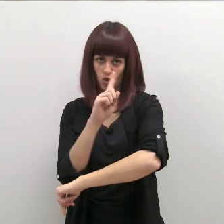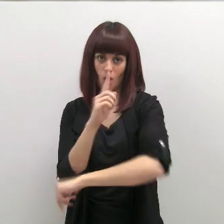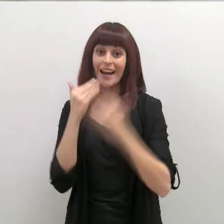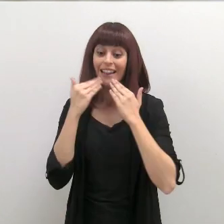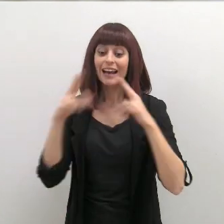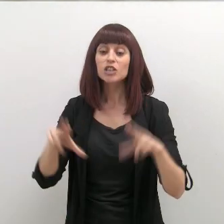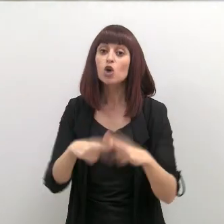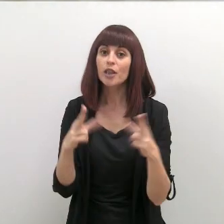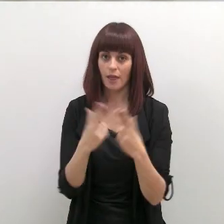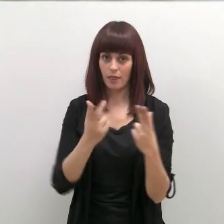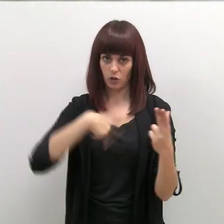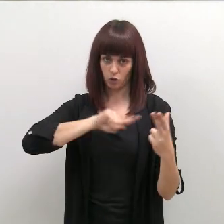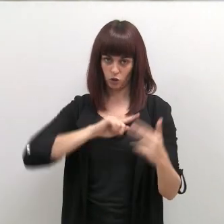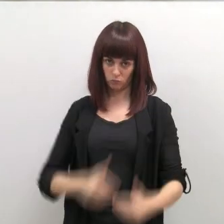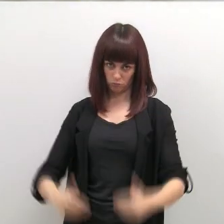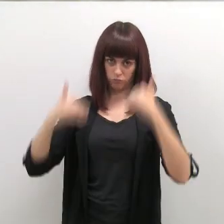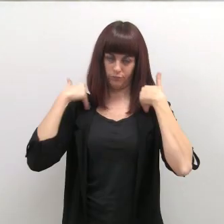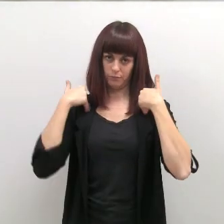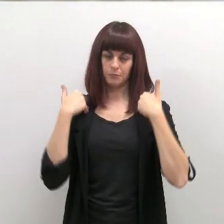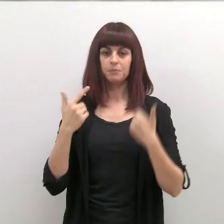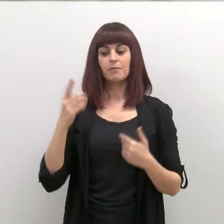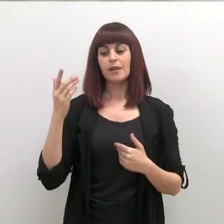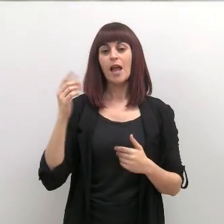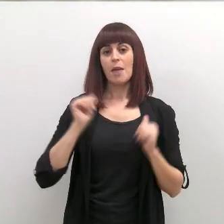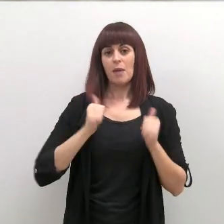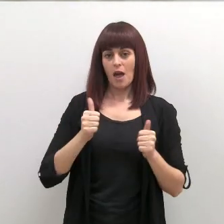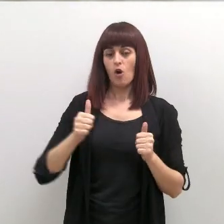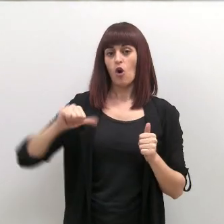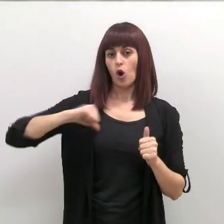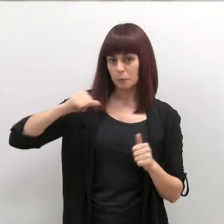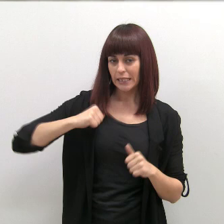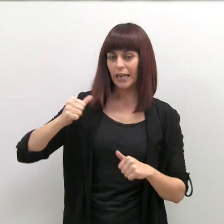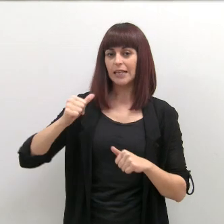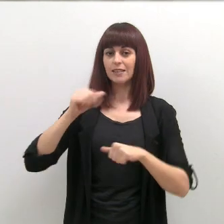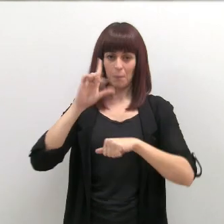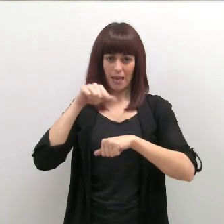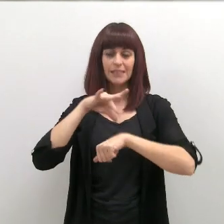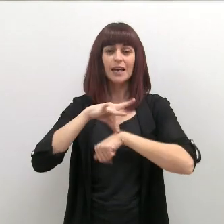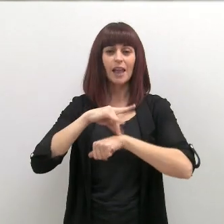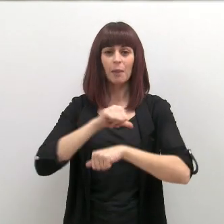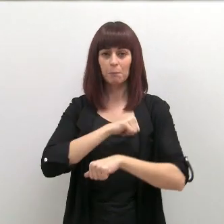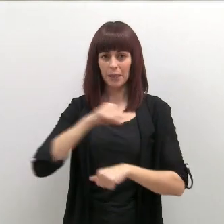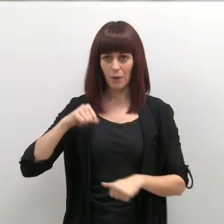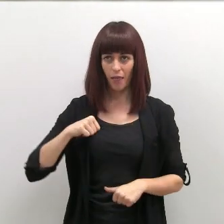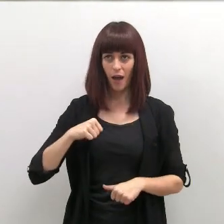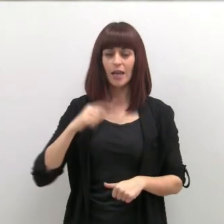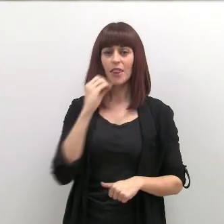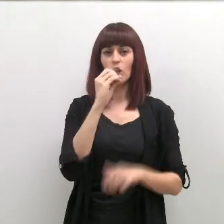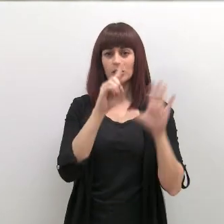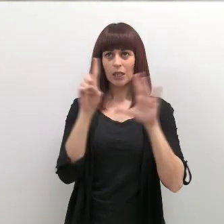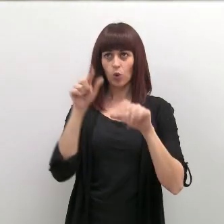se comenzó a vacunar el personal sanitario de hospitales, del 061, de la sanidad privada, y a día de hoy